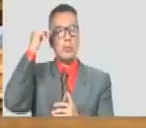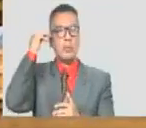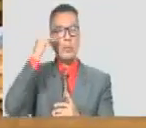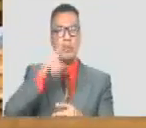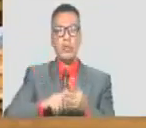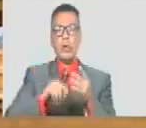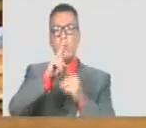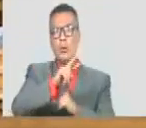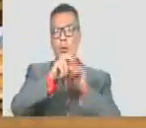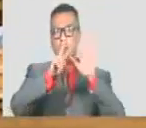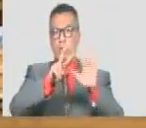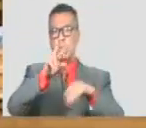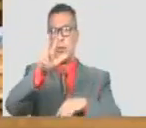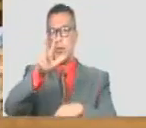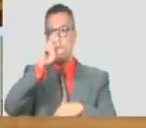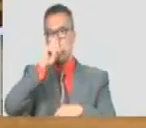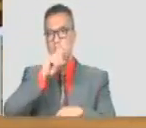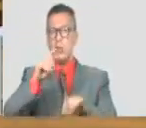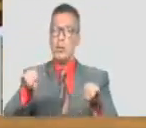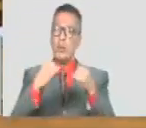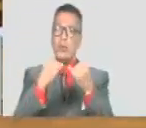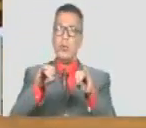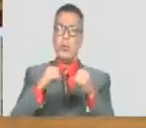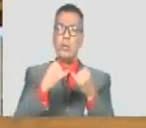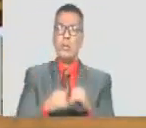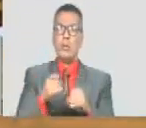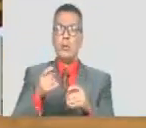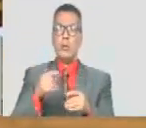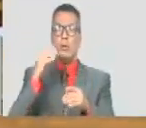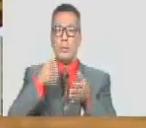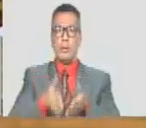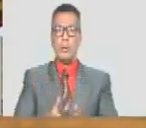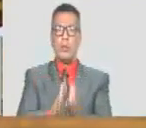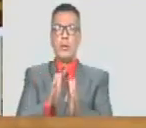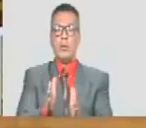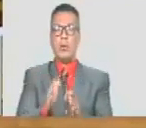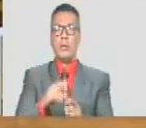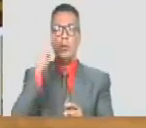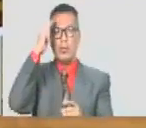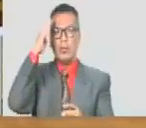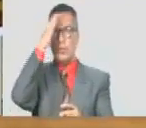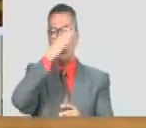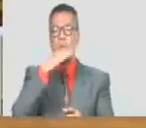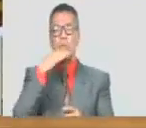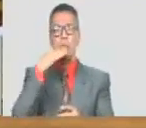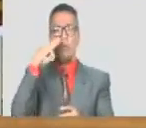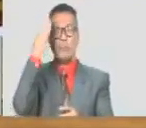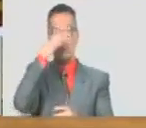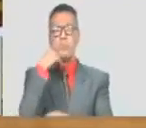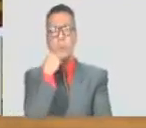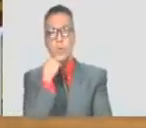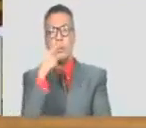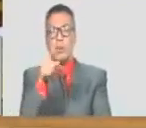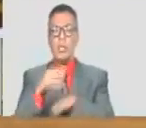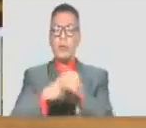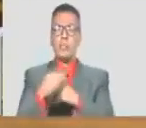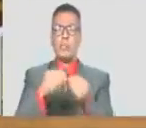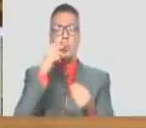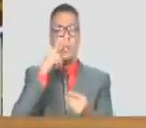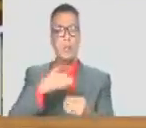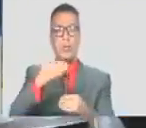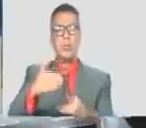del 273 aniversario del natalicio del generalísimo Francisco de Miranda, sírvanse a manifestarlo con la